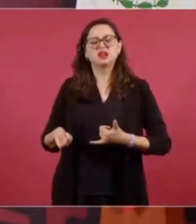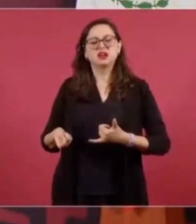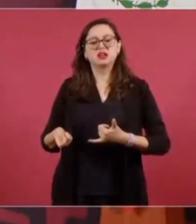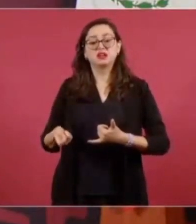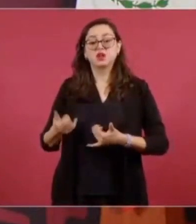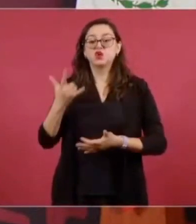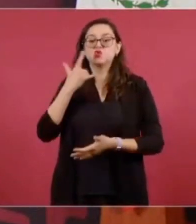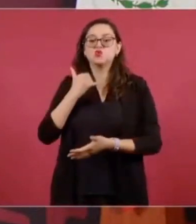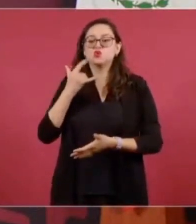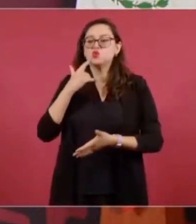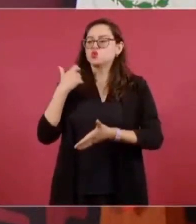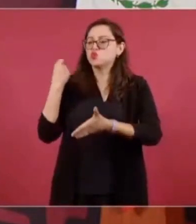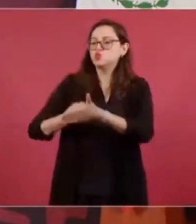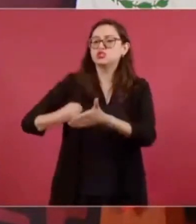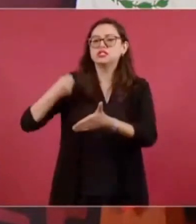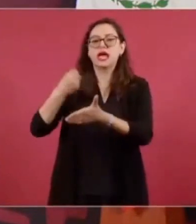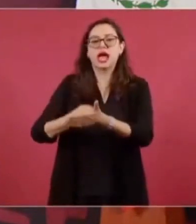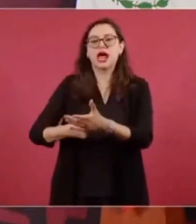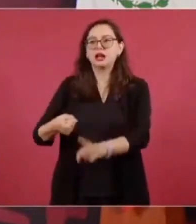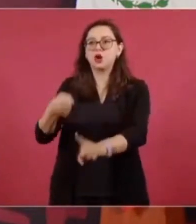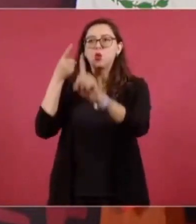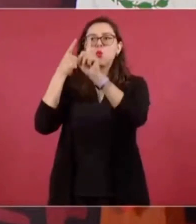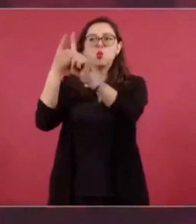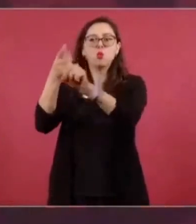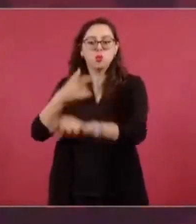luchar por causas justas